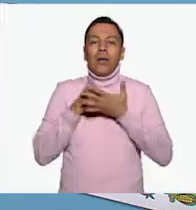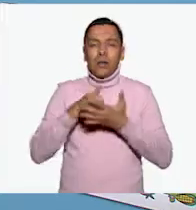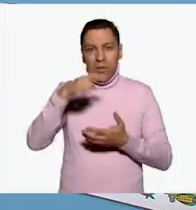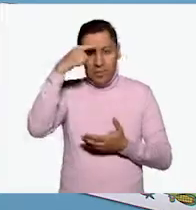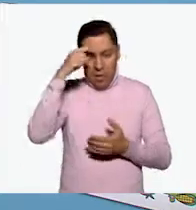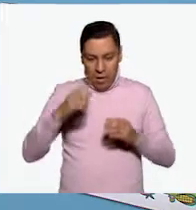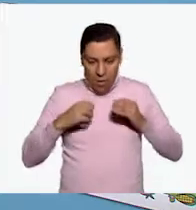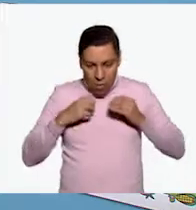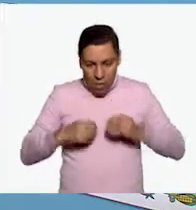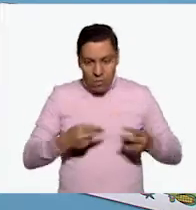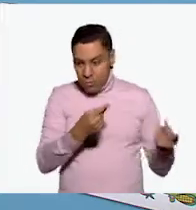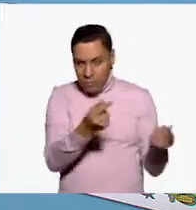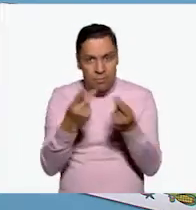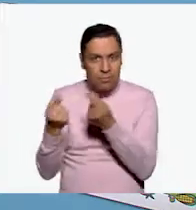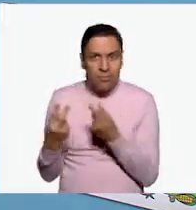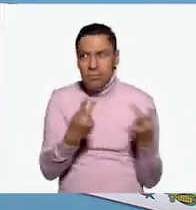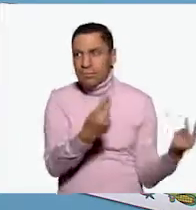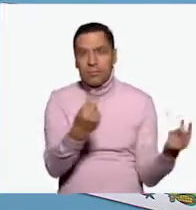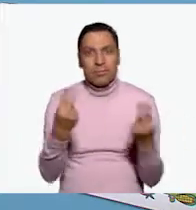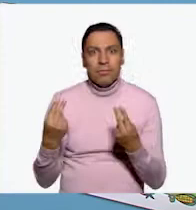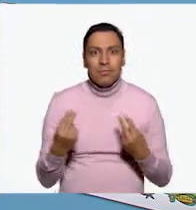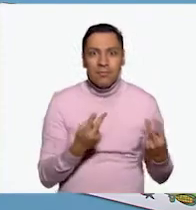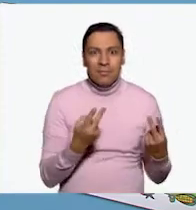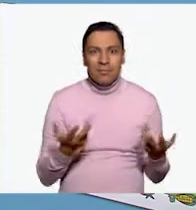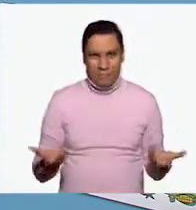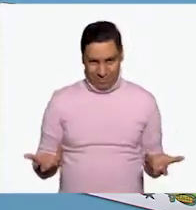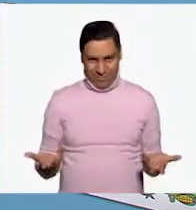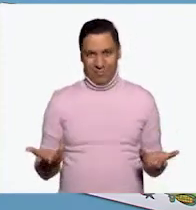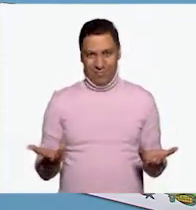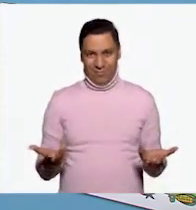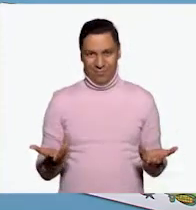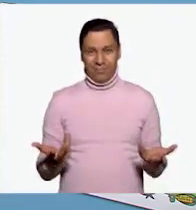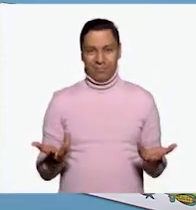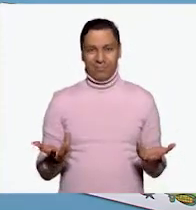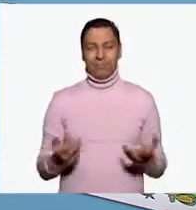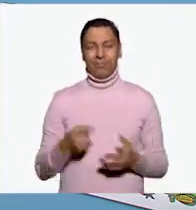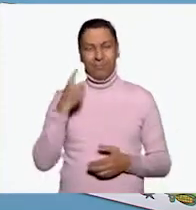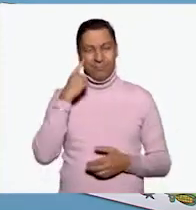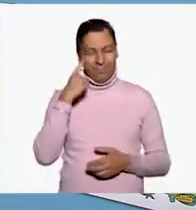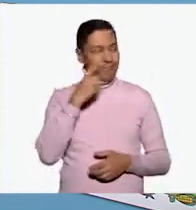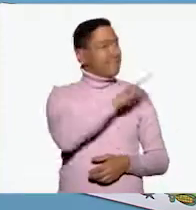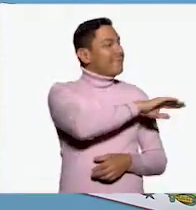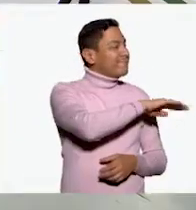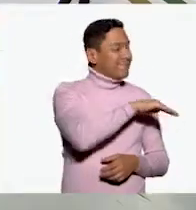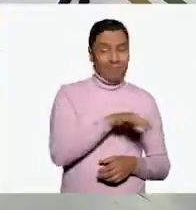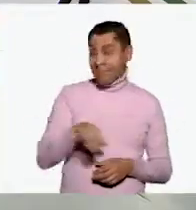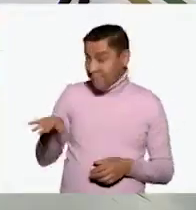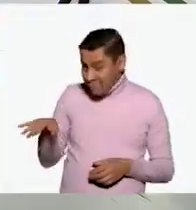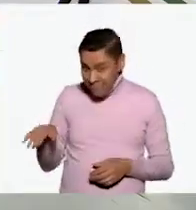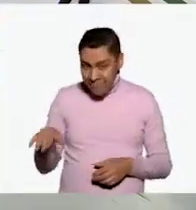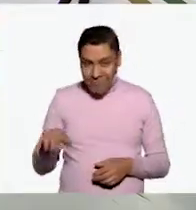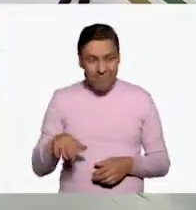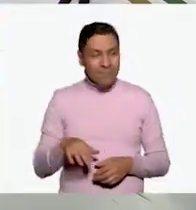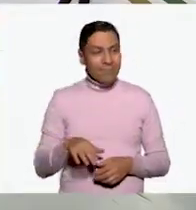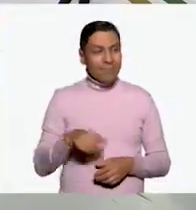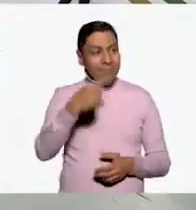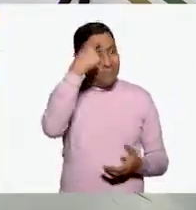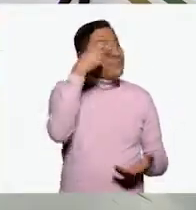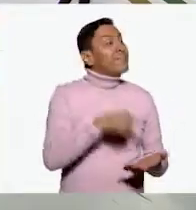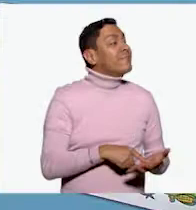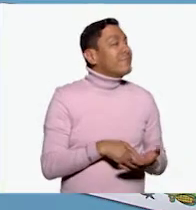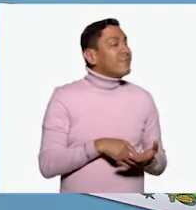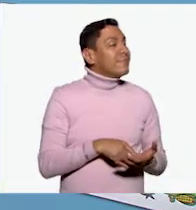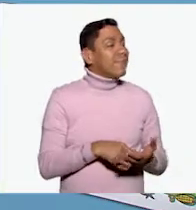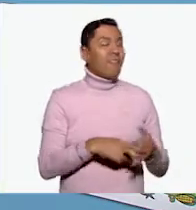Uh-huh. Así es. ¿Pero qué creen? Larisa, Héctor y Verónica. ¿Qué? ¿Qué? ¿Qué? ¿Qué creen? ¿Qué creen? ¿Qué? Falta